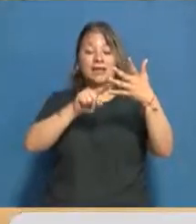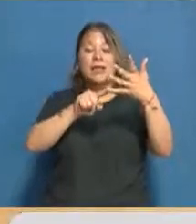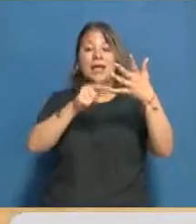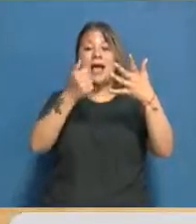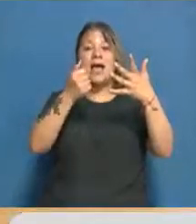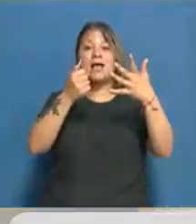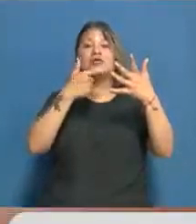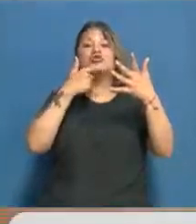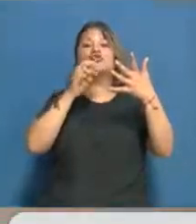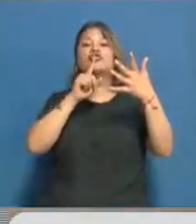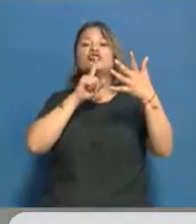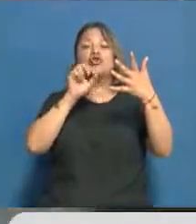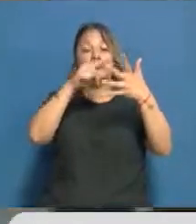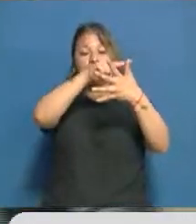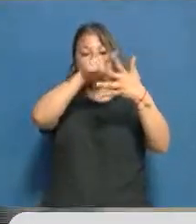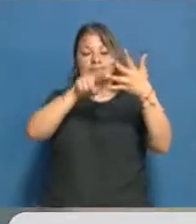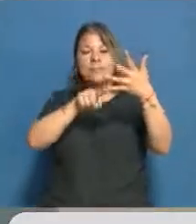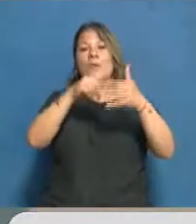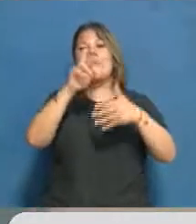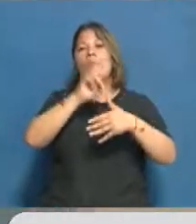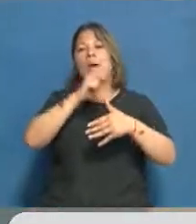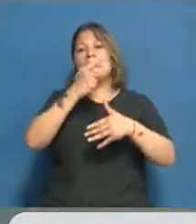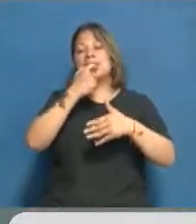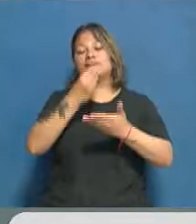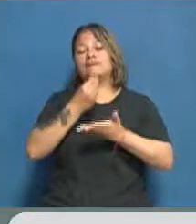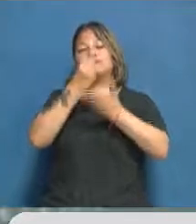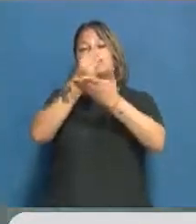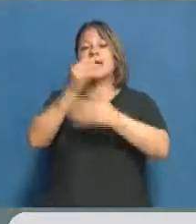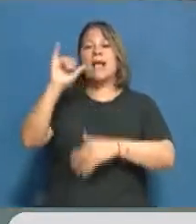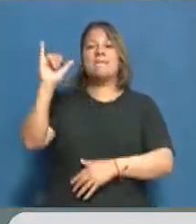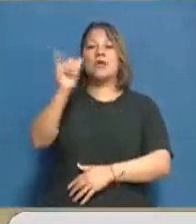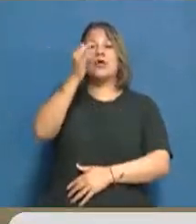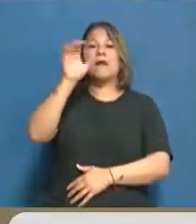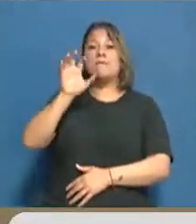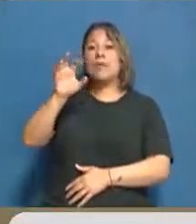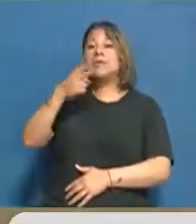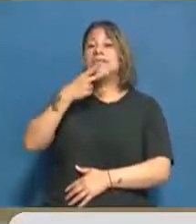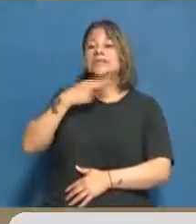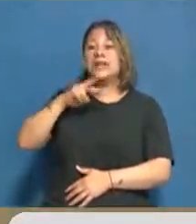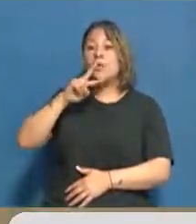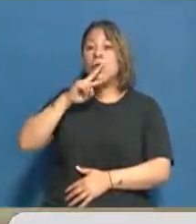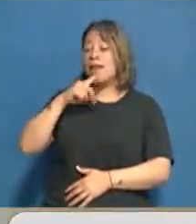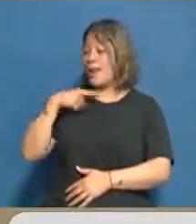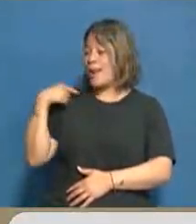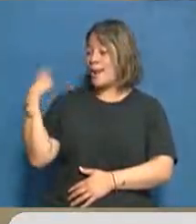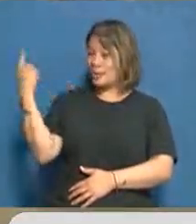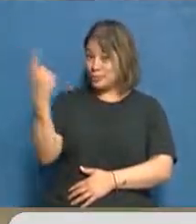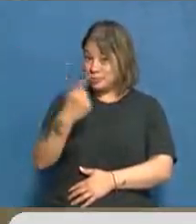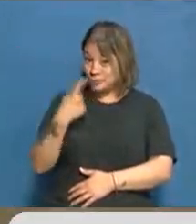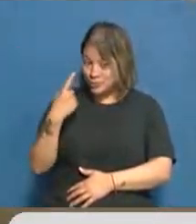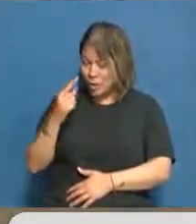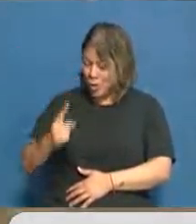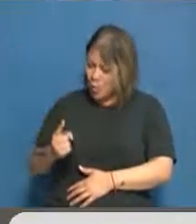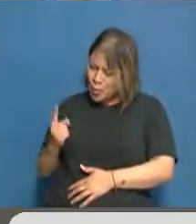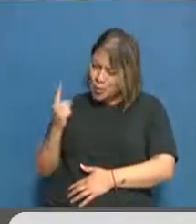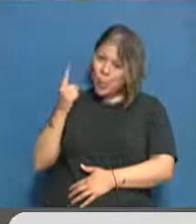Soto estas cinco mendocinas protagonistas se consagraron en San Juan tuvimos la posibilidad y también el